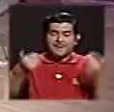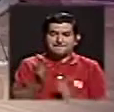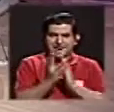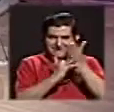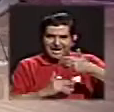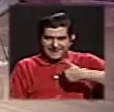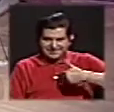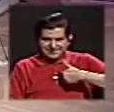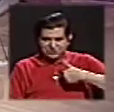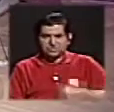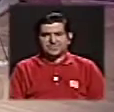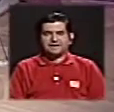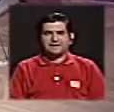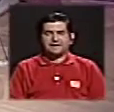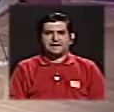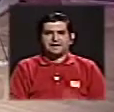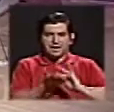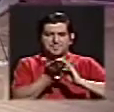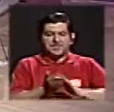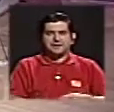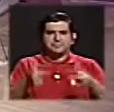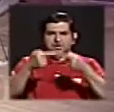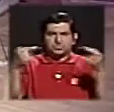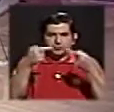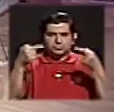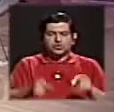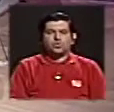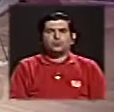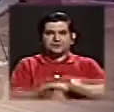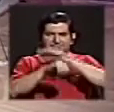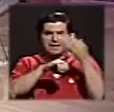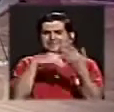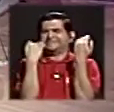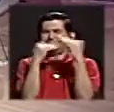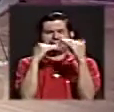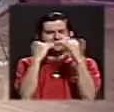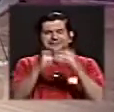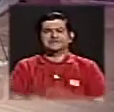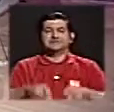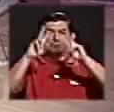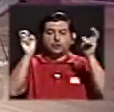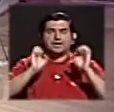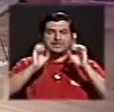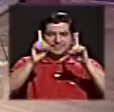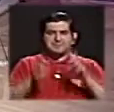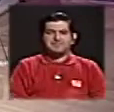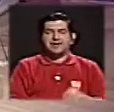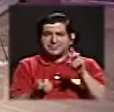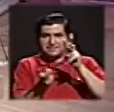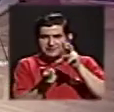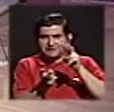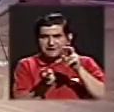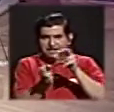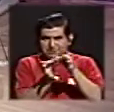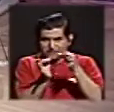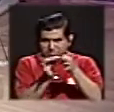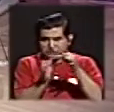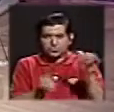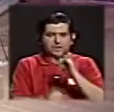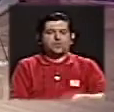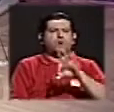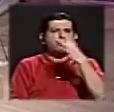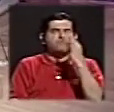que se tiene a los anticonceptivos sigue siendo muy limitado. Entonces, junto al tema de educación sexual, hay que ver el tema del acceso a los